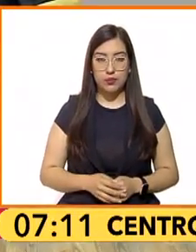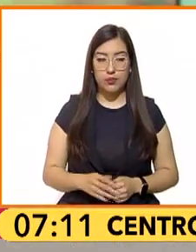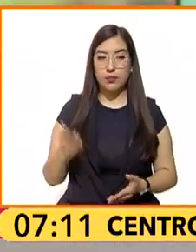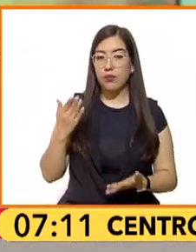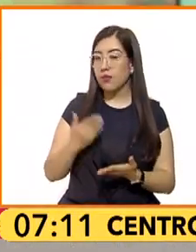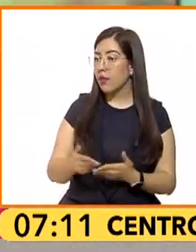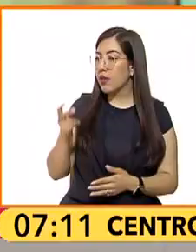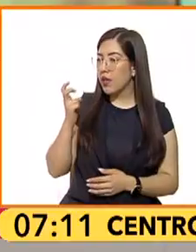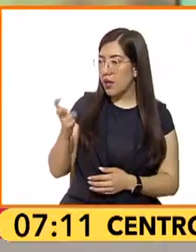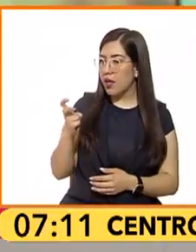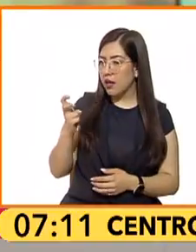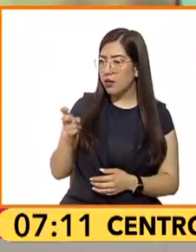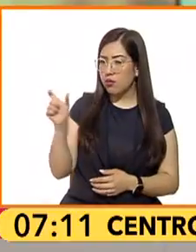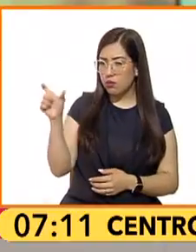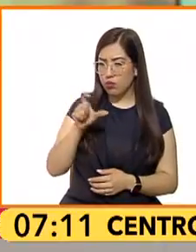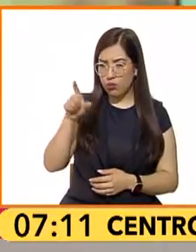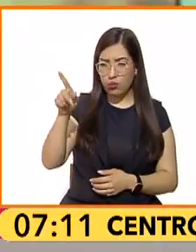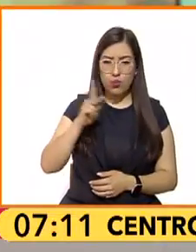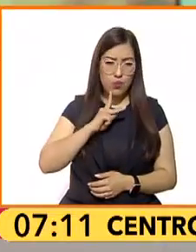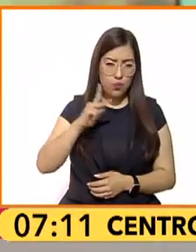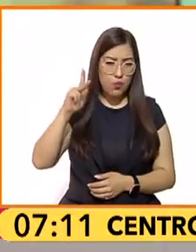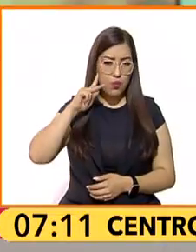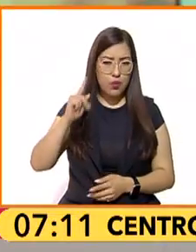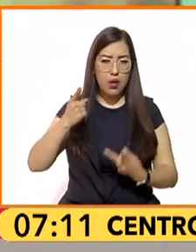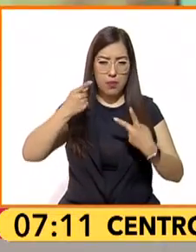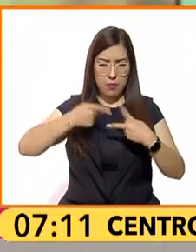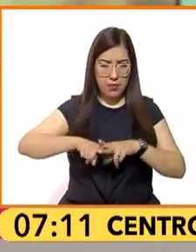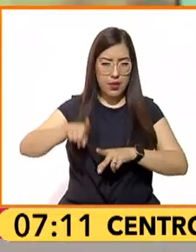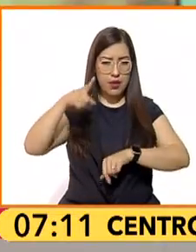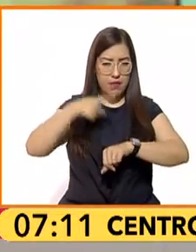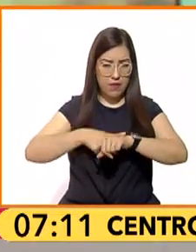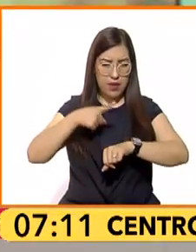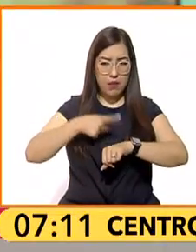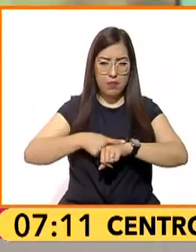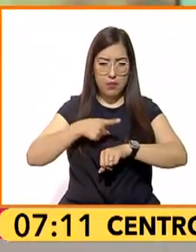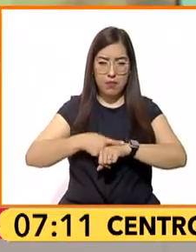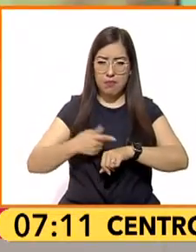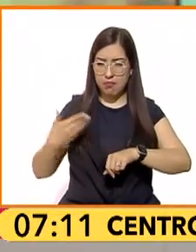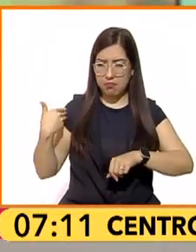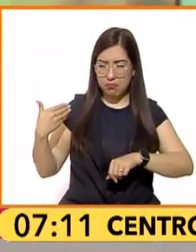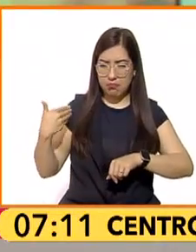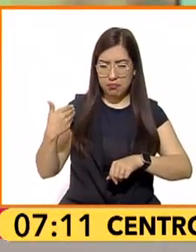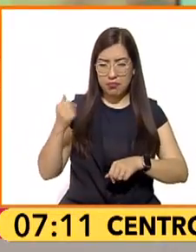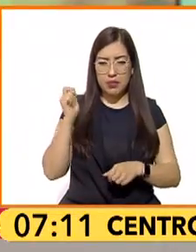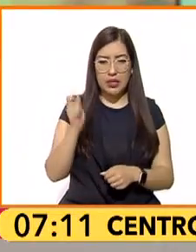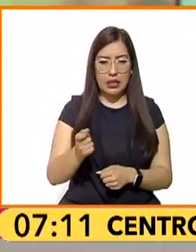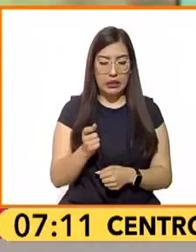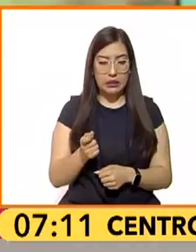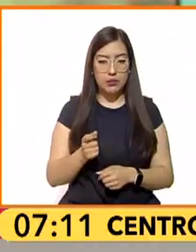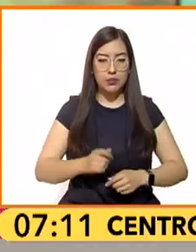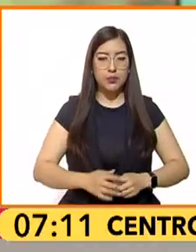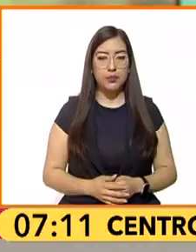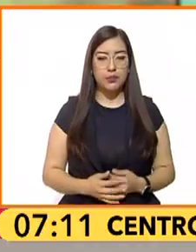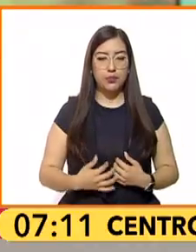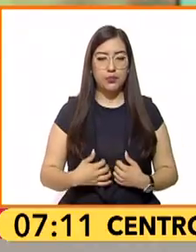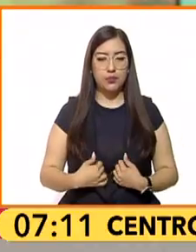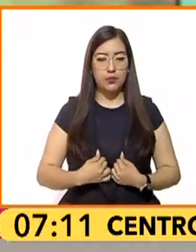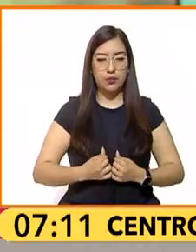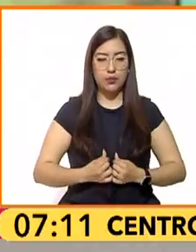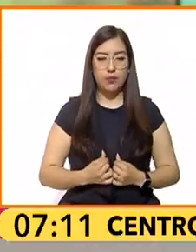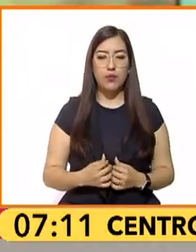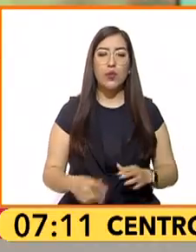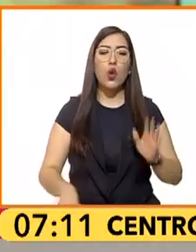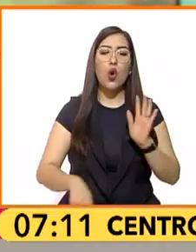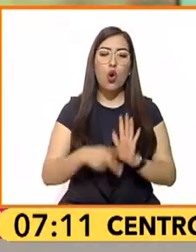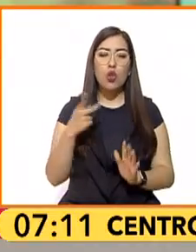eso, Bernardo, cuando empieza a enfermar el Papa en semanas recientes, pues empieza a manejarse otra vez este